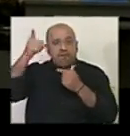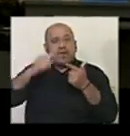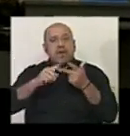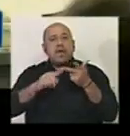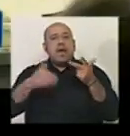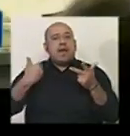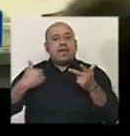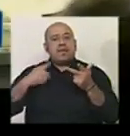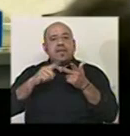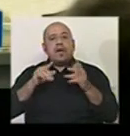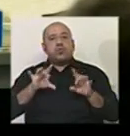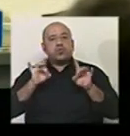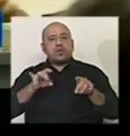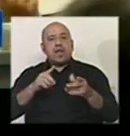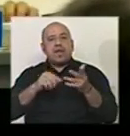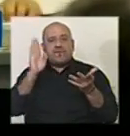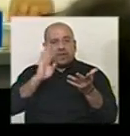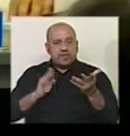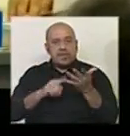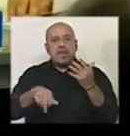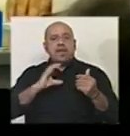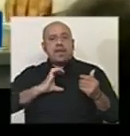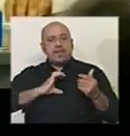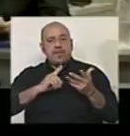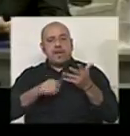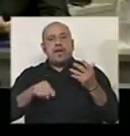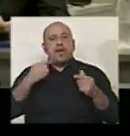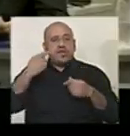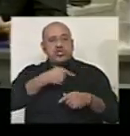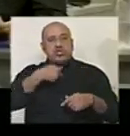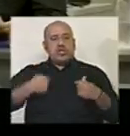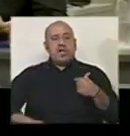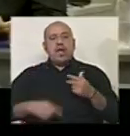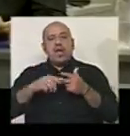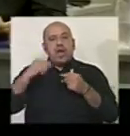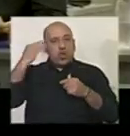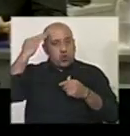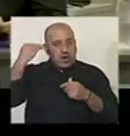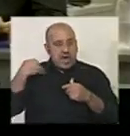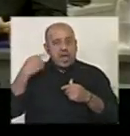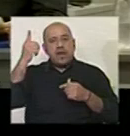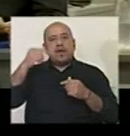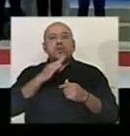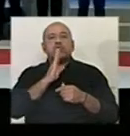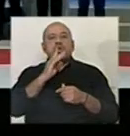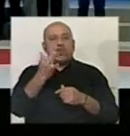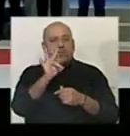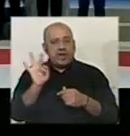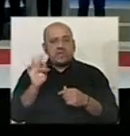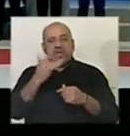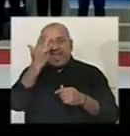Argentina, Australia, Brasil, Canadá, China, Corea del Sur, Estados Unidos, Francia,